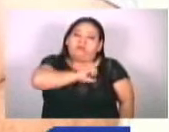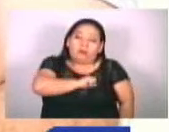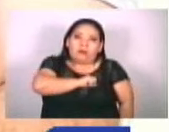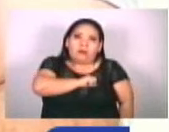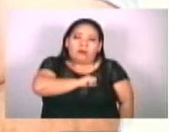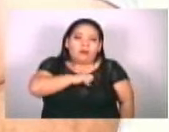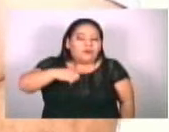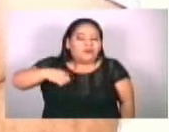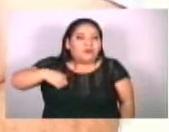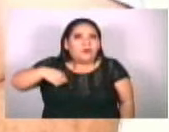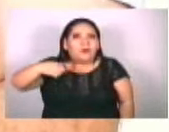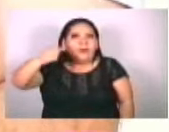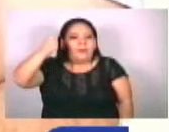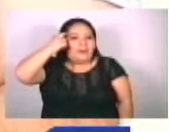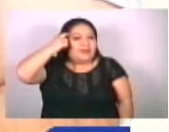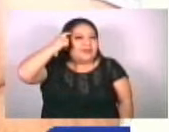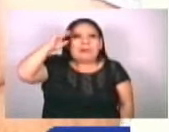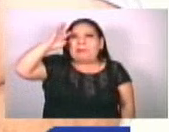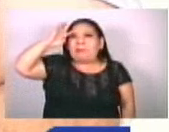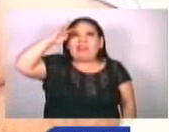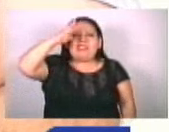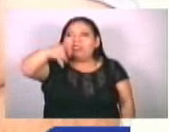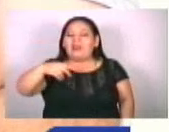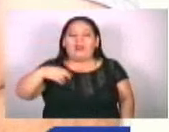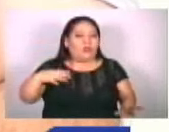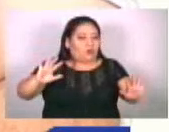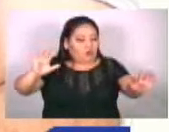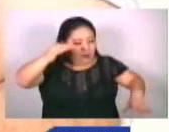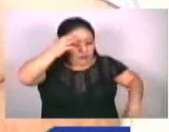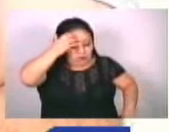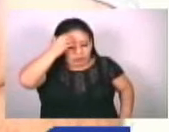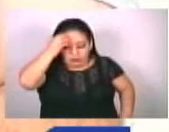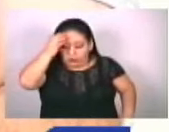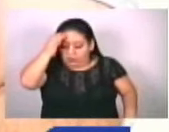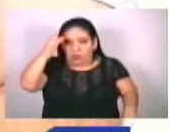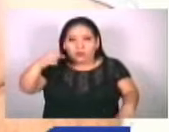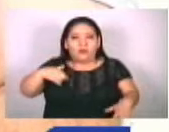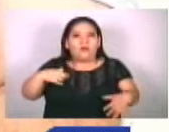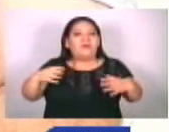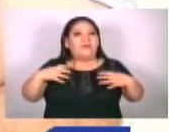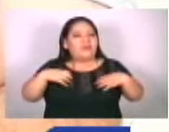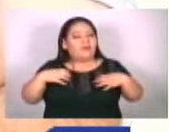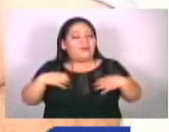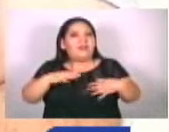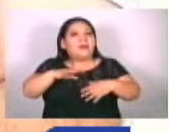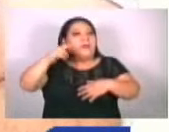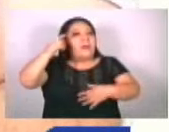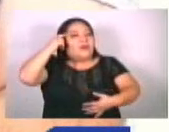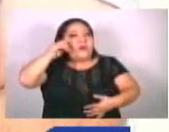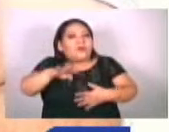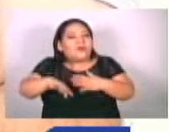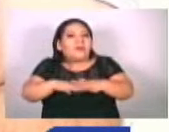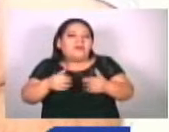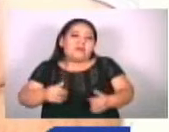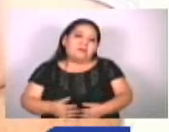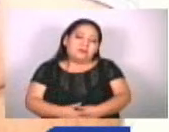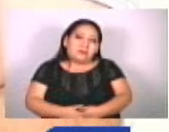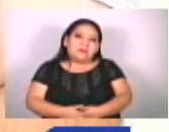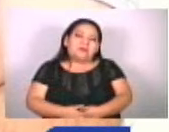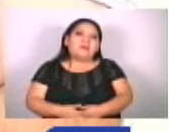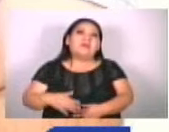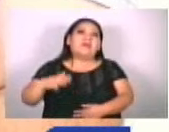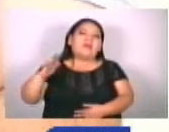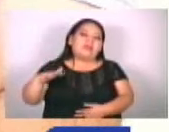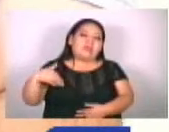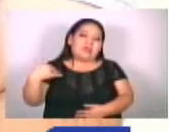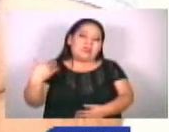era mentira, que ya iba a reaccionar, que ibas a vivir y que te iba a estar bien. Pero ya después